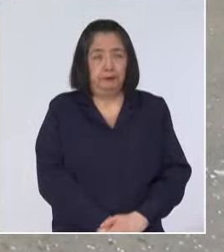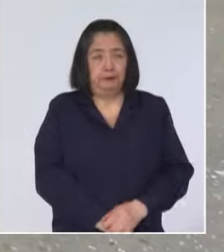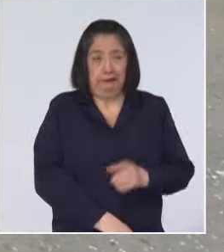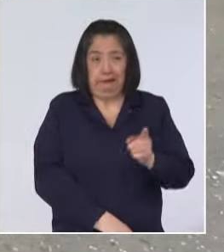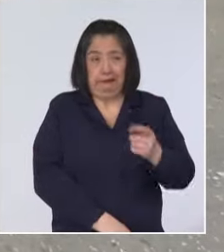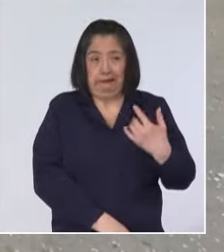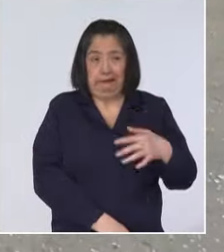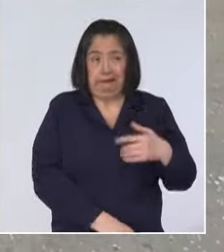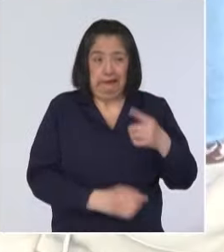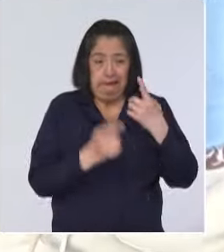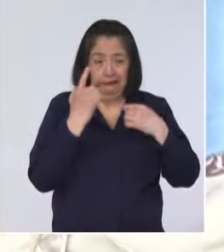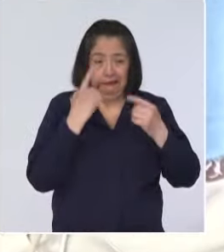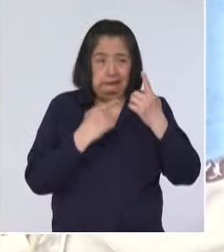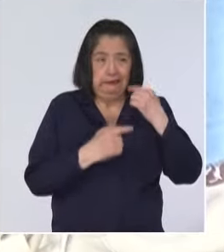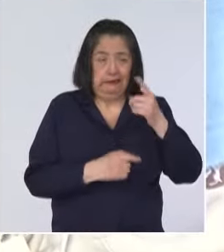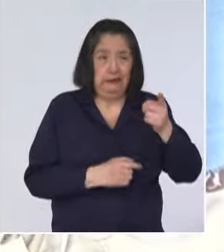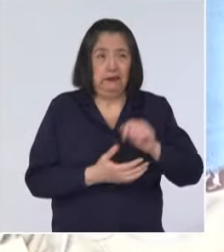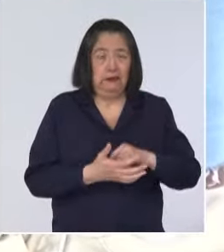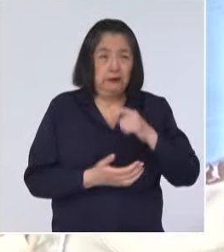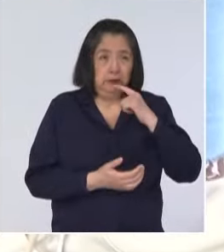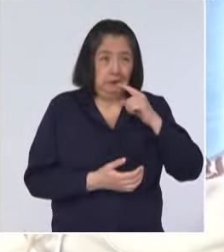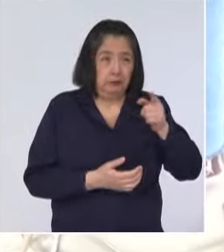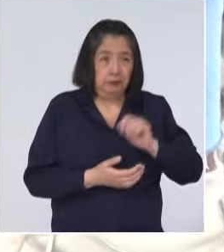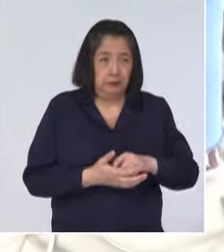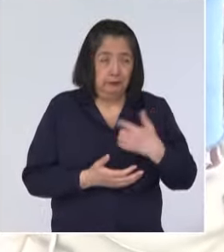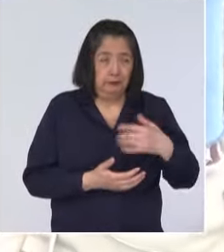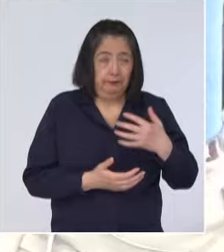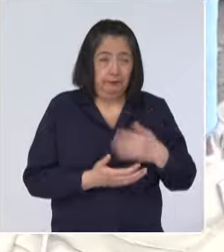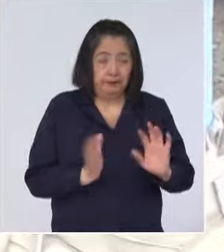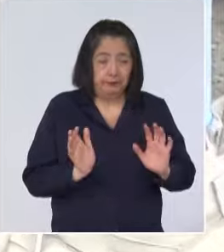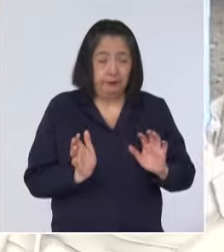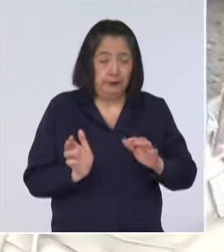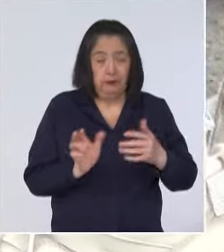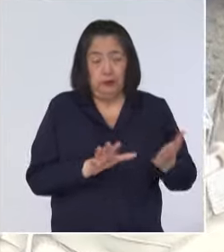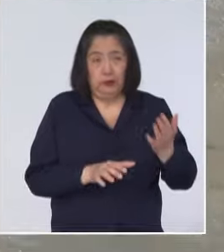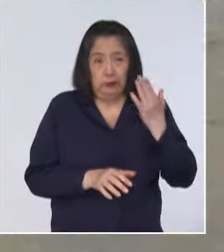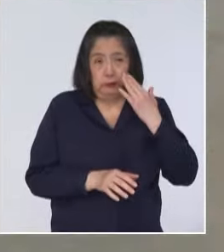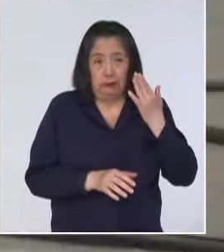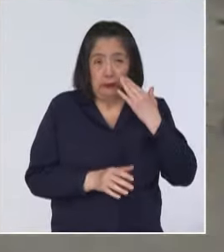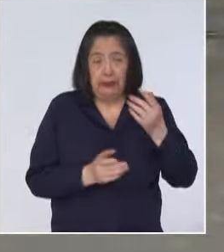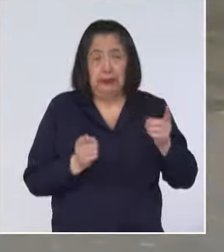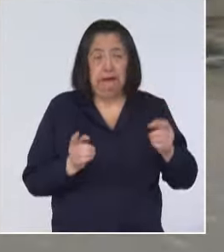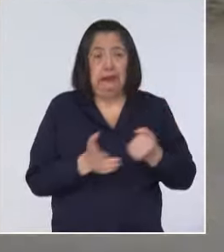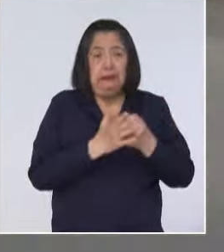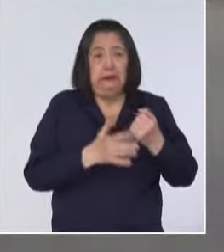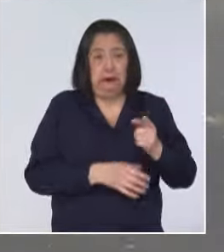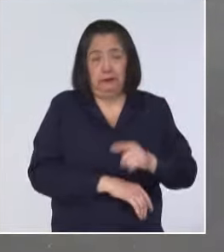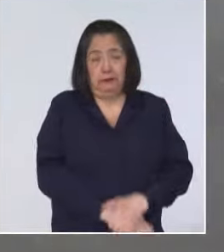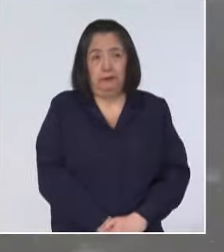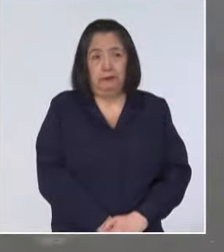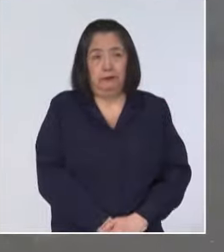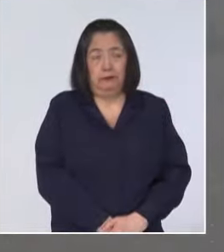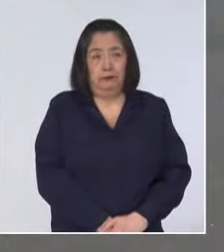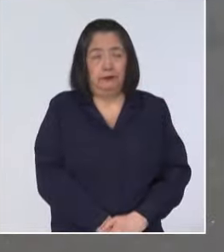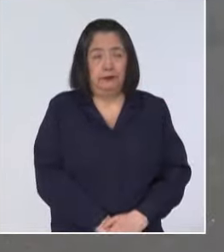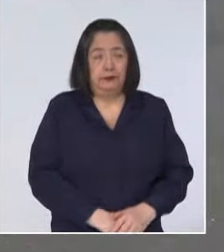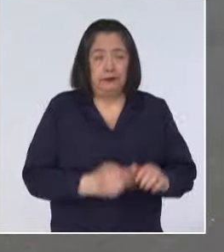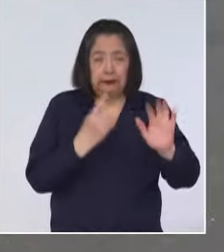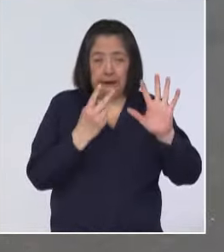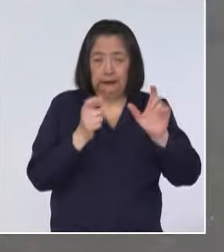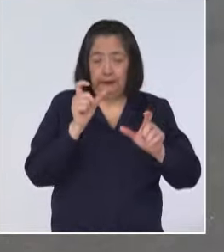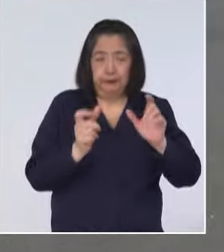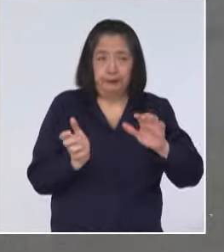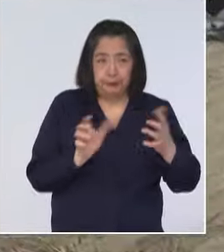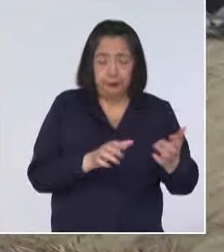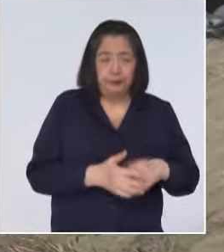Este es el llanto desgarrador de una mujer que acababa de perder a su madre en un accidente de tránsito. 7 personas